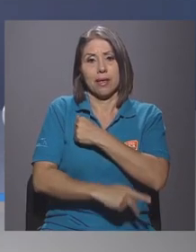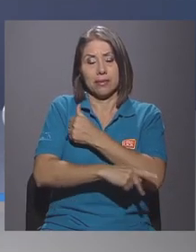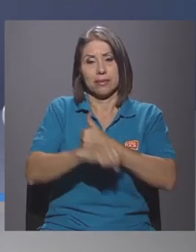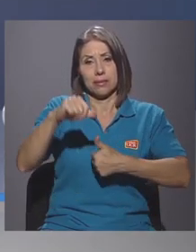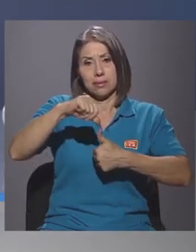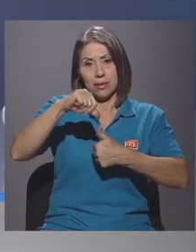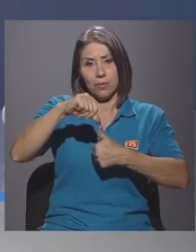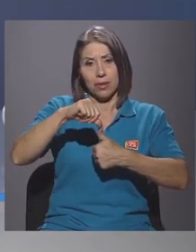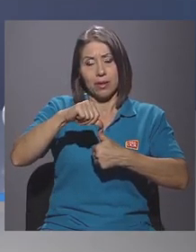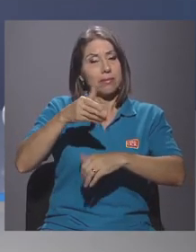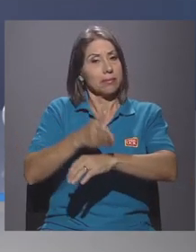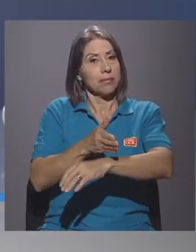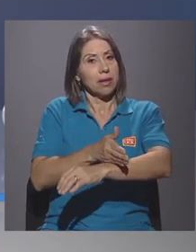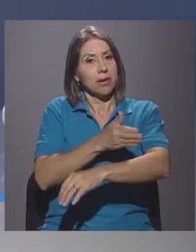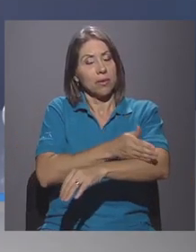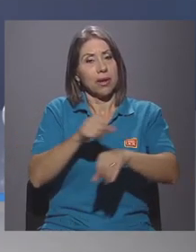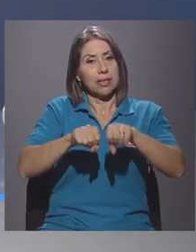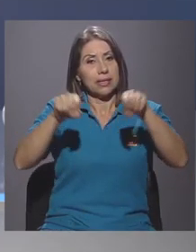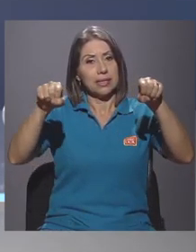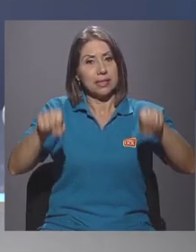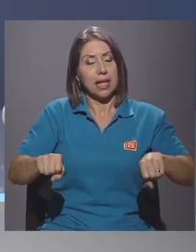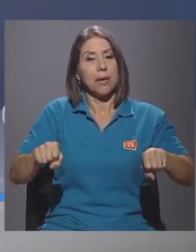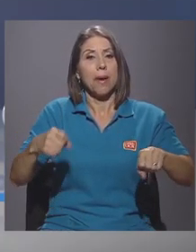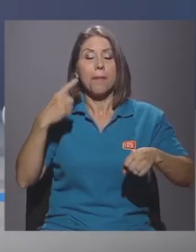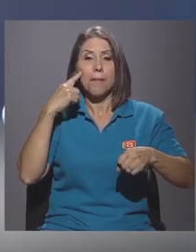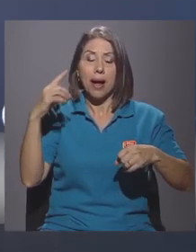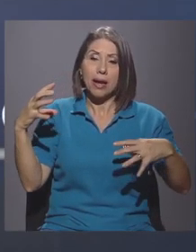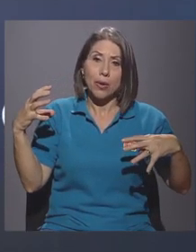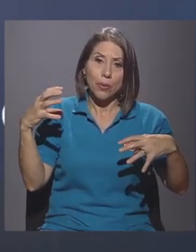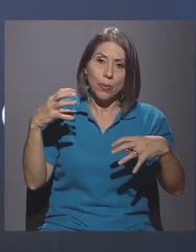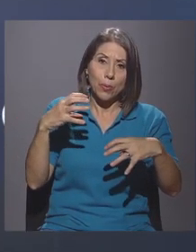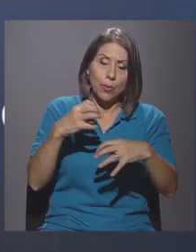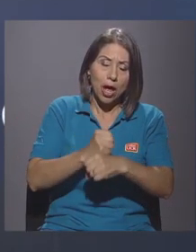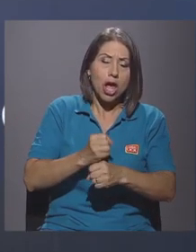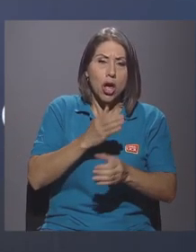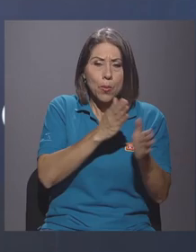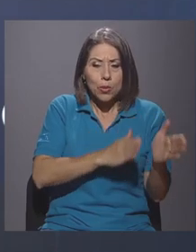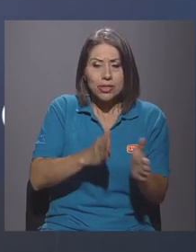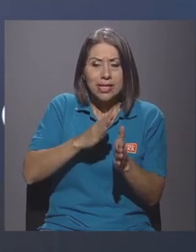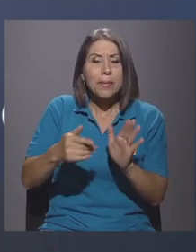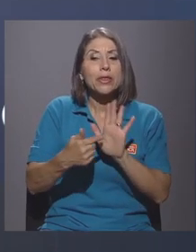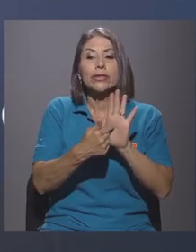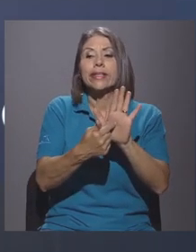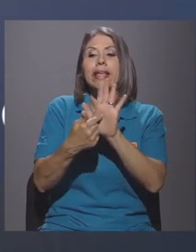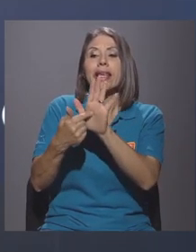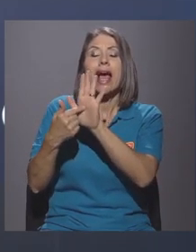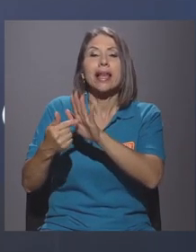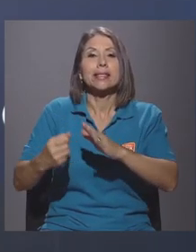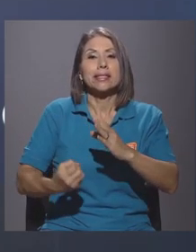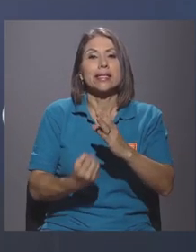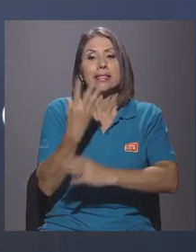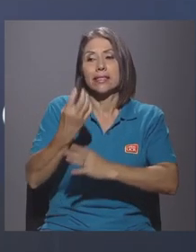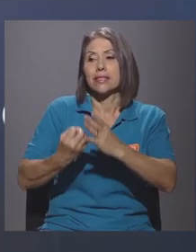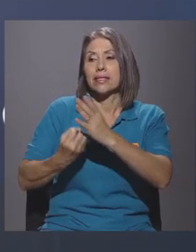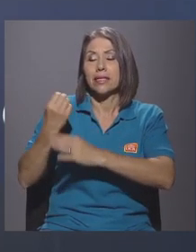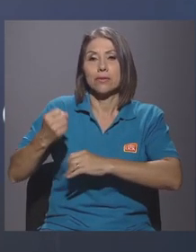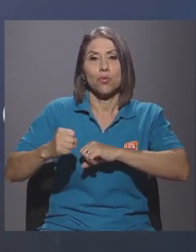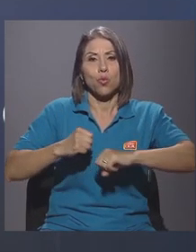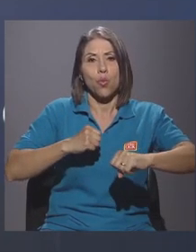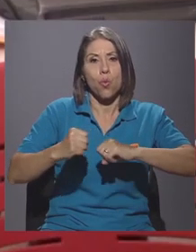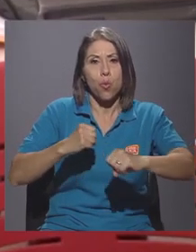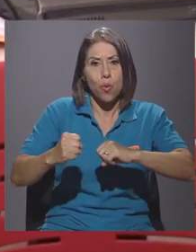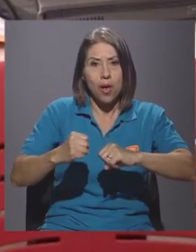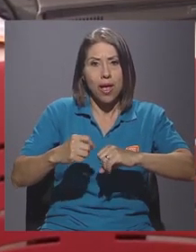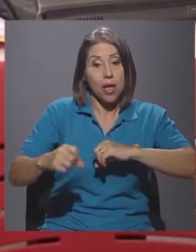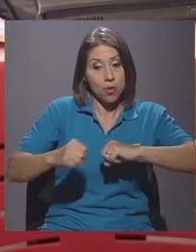Centroamérica, mejorar nuestros sistemas de procesamiento de señales sismovolcánicas, es decir, aquellas señales sísmicas que son producidas por los